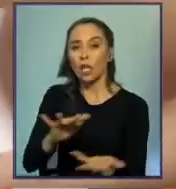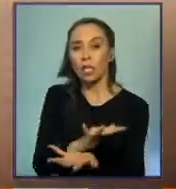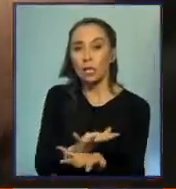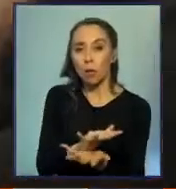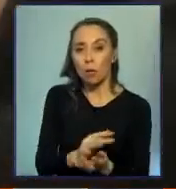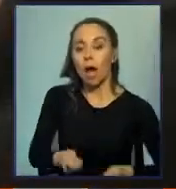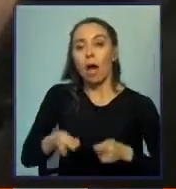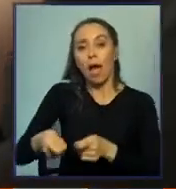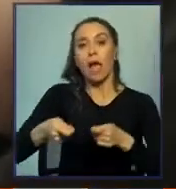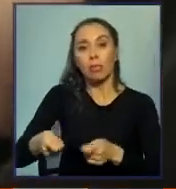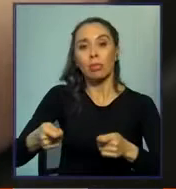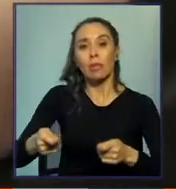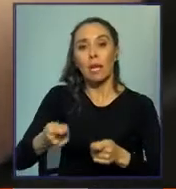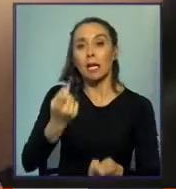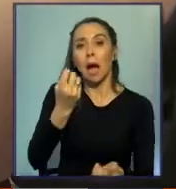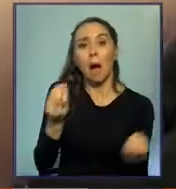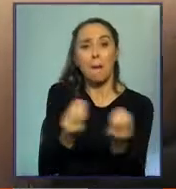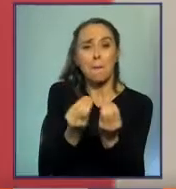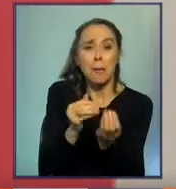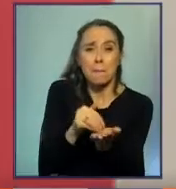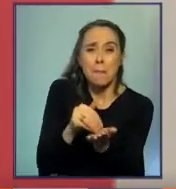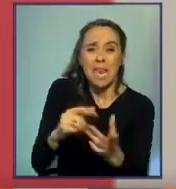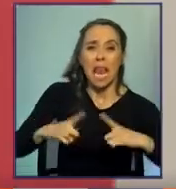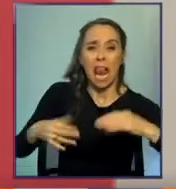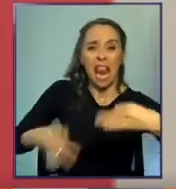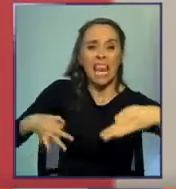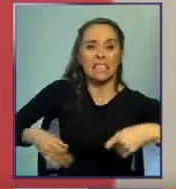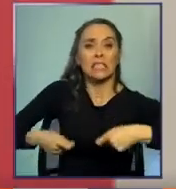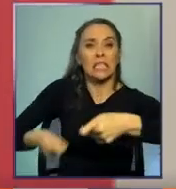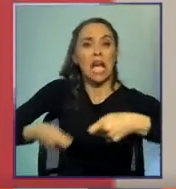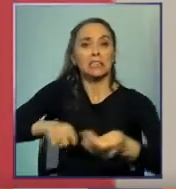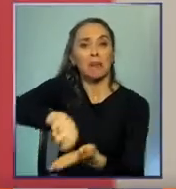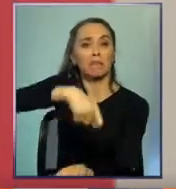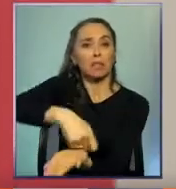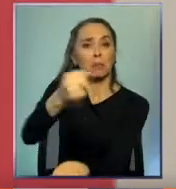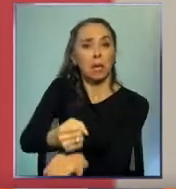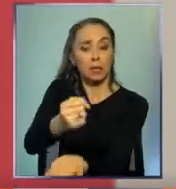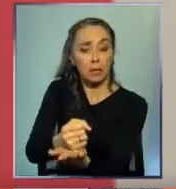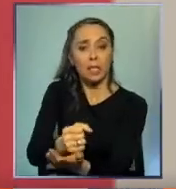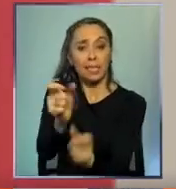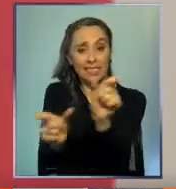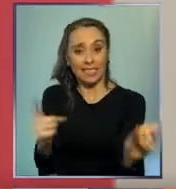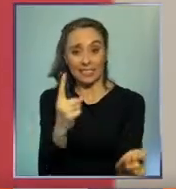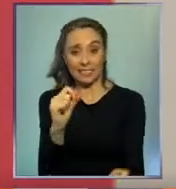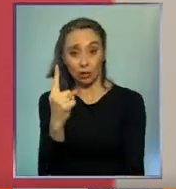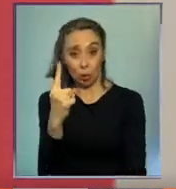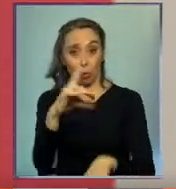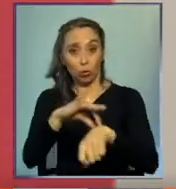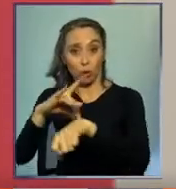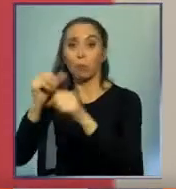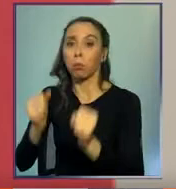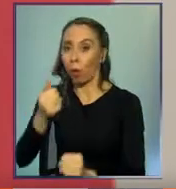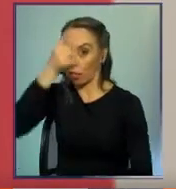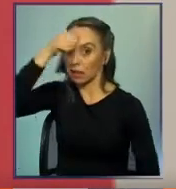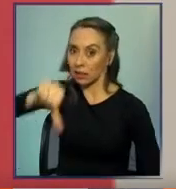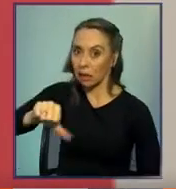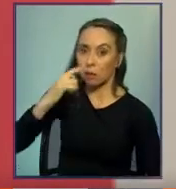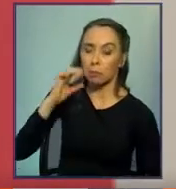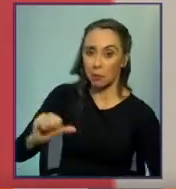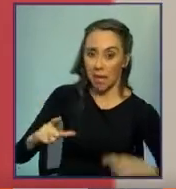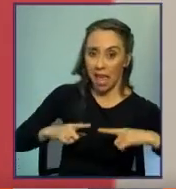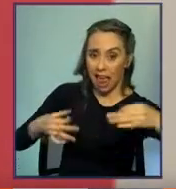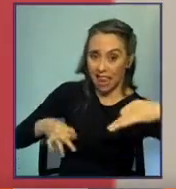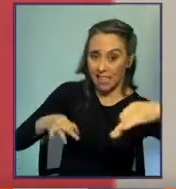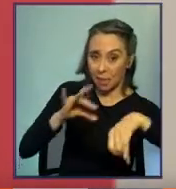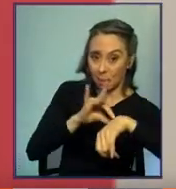en la entrega de estas miles de licencias. Ellos podrían verse sancionados en caso que detectemos que las licencias